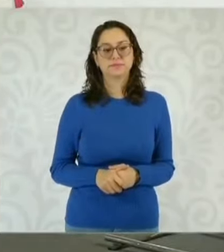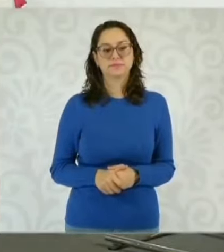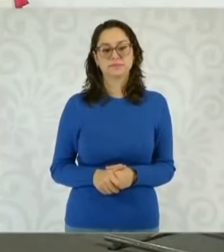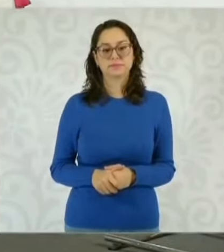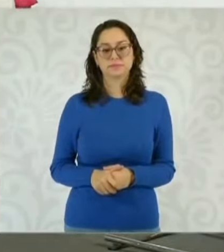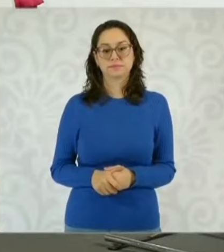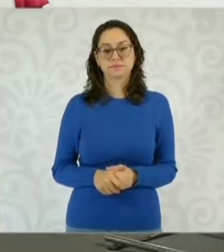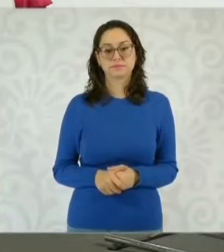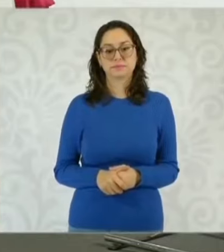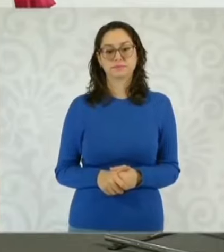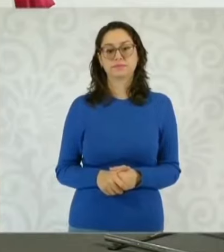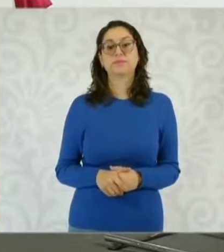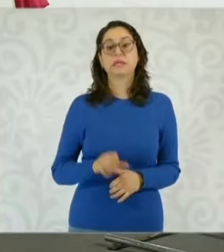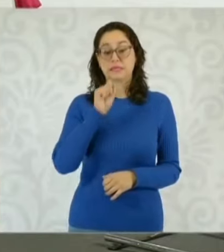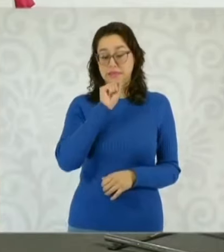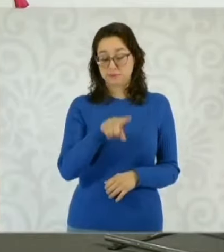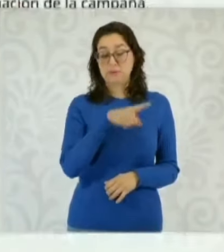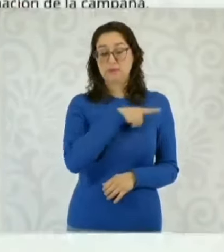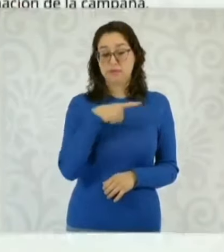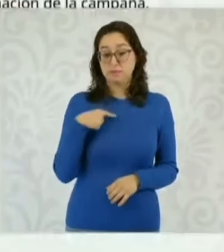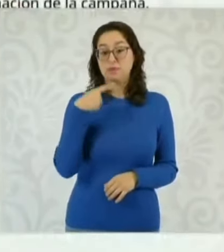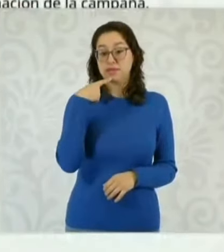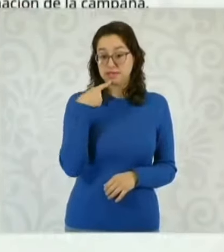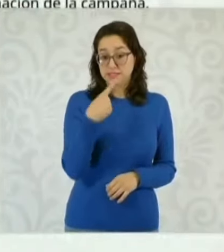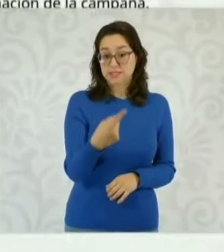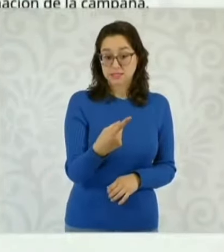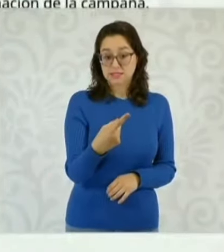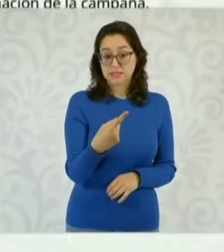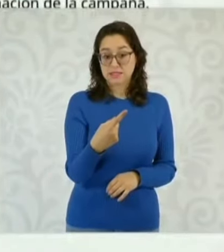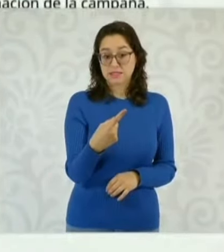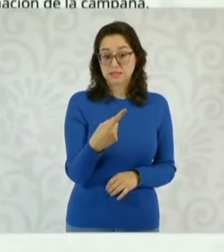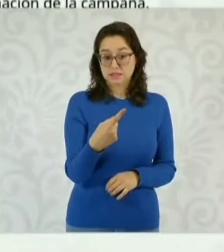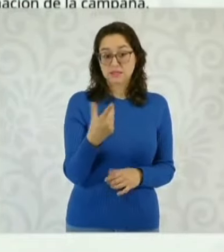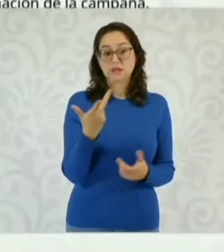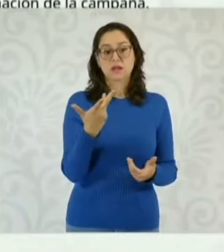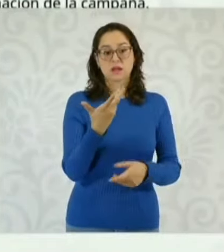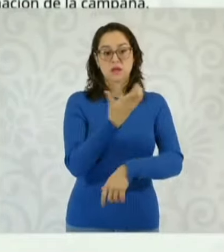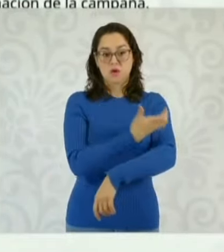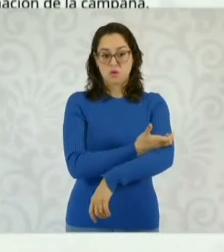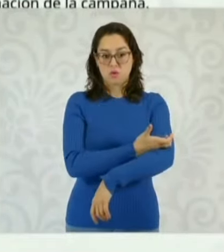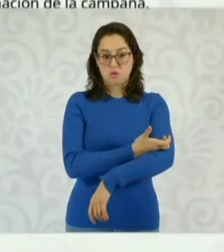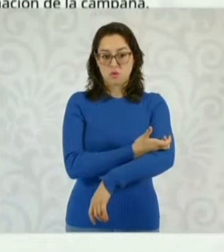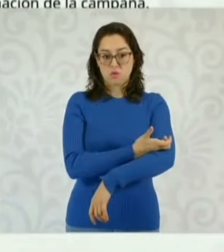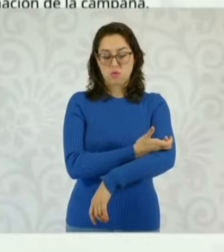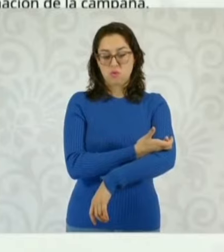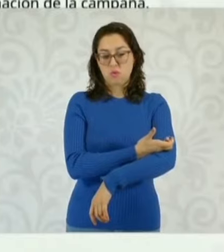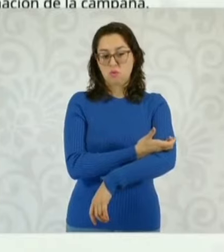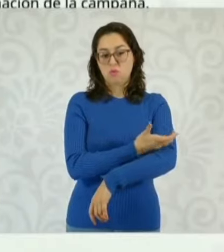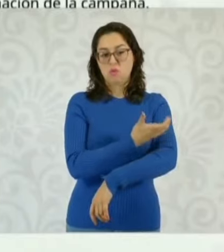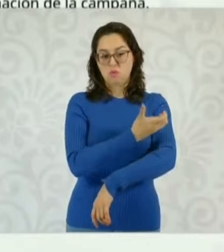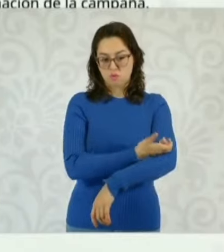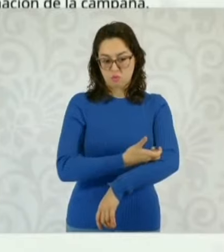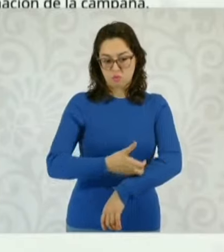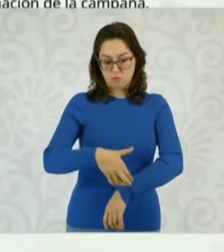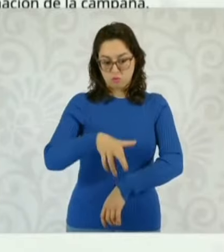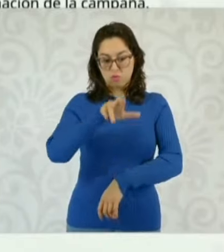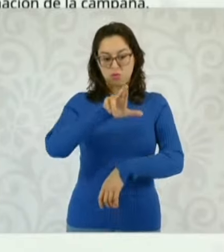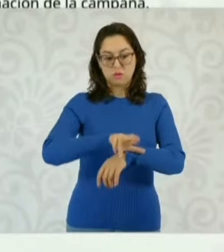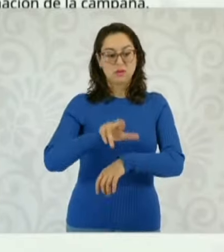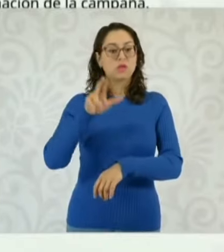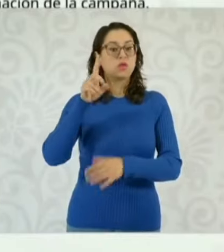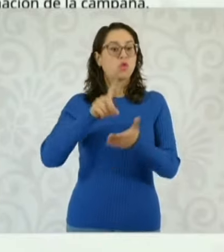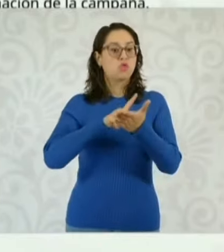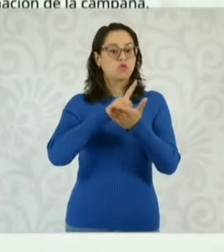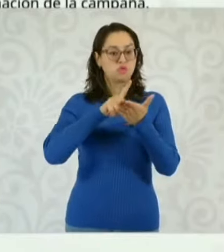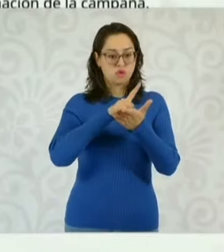También mencionar, presidenta, que hemos acompañado la coordinación de la campaña Aléjate de las drogas,